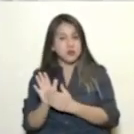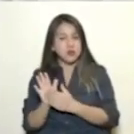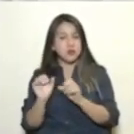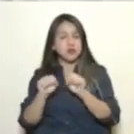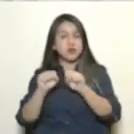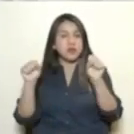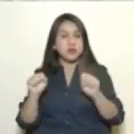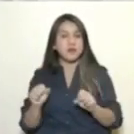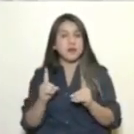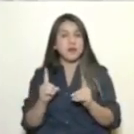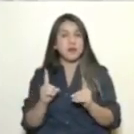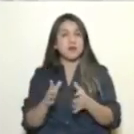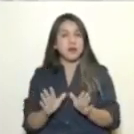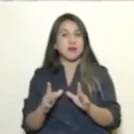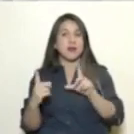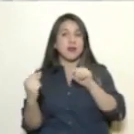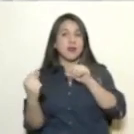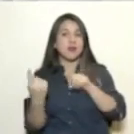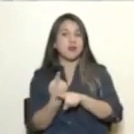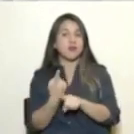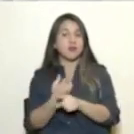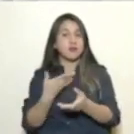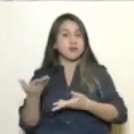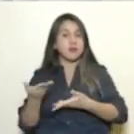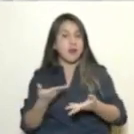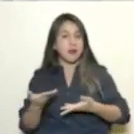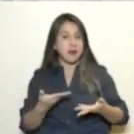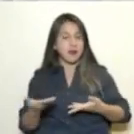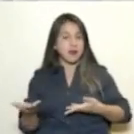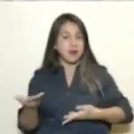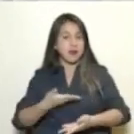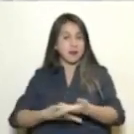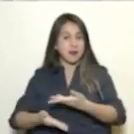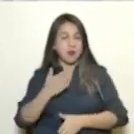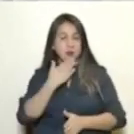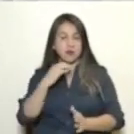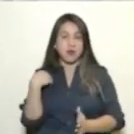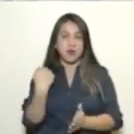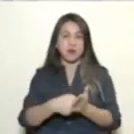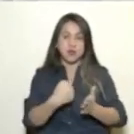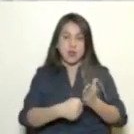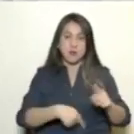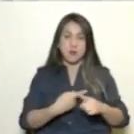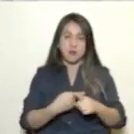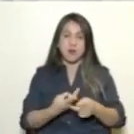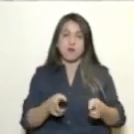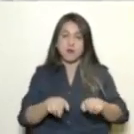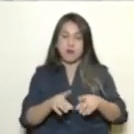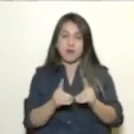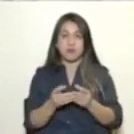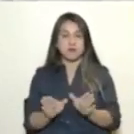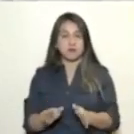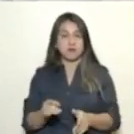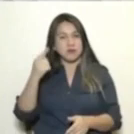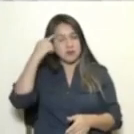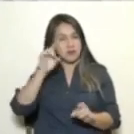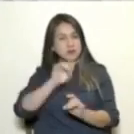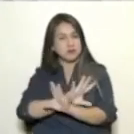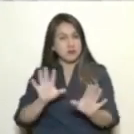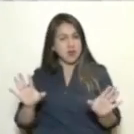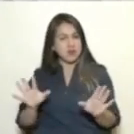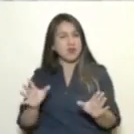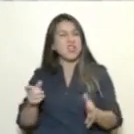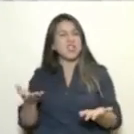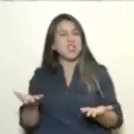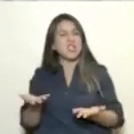sistema democrático, abierto, dialogante. Y cuando luchamos por restablecer la democracia, teníamos claro lo que entendíamos